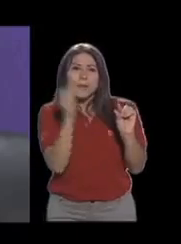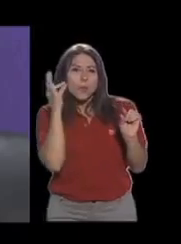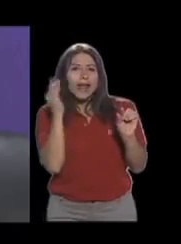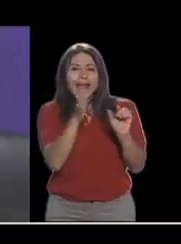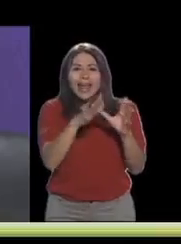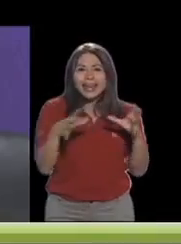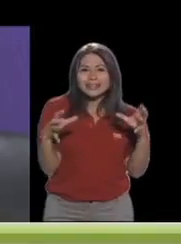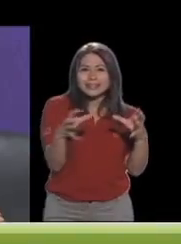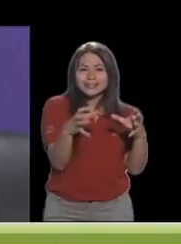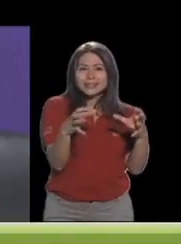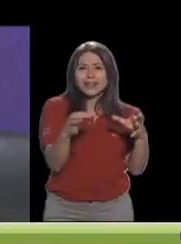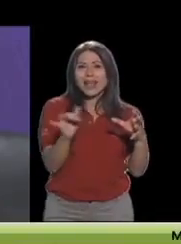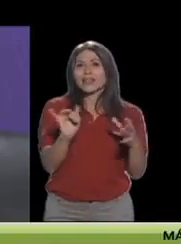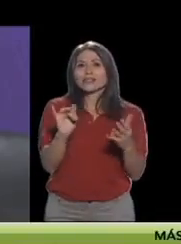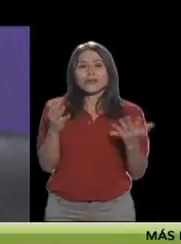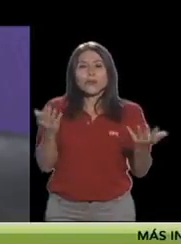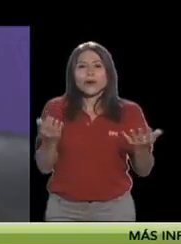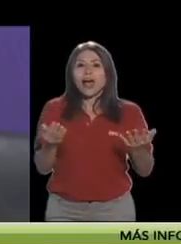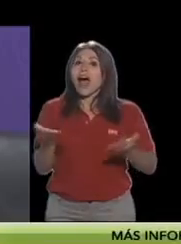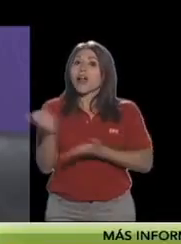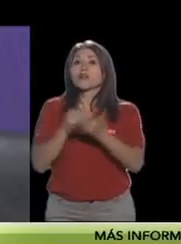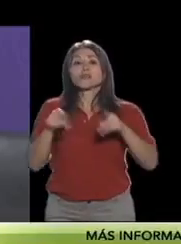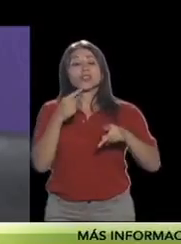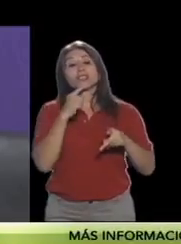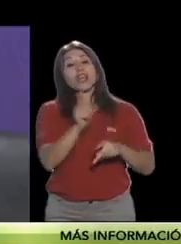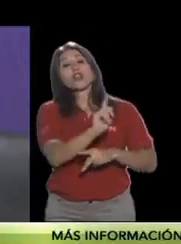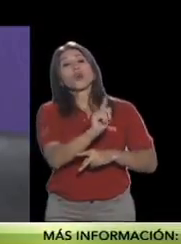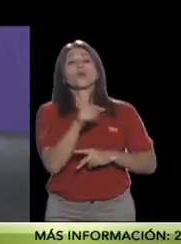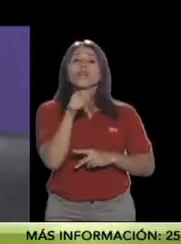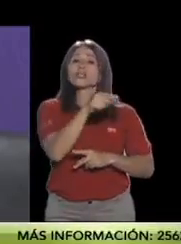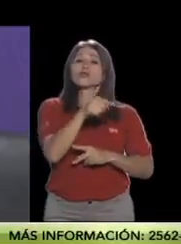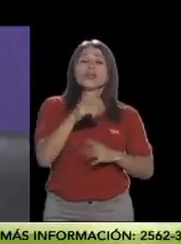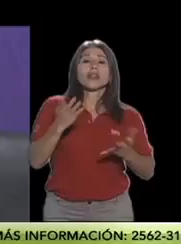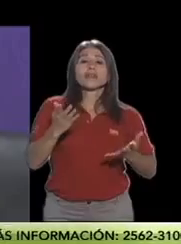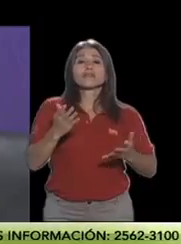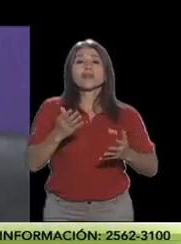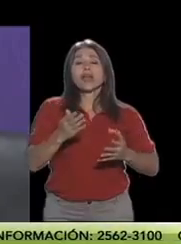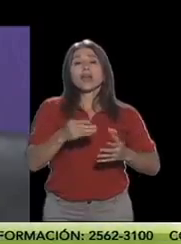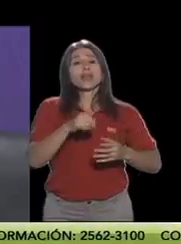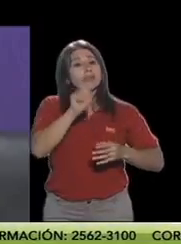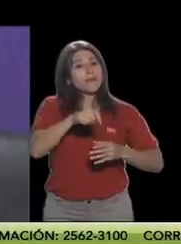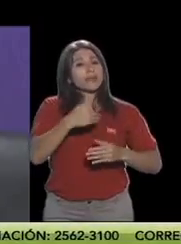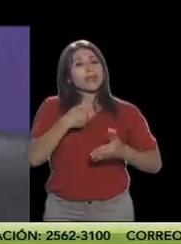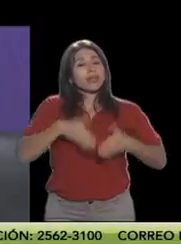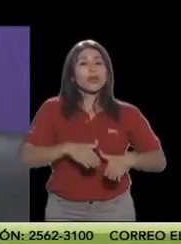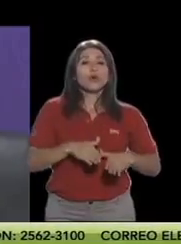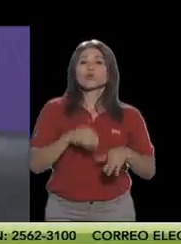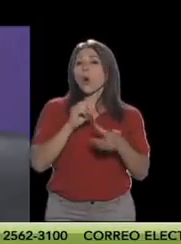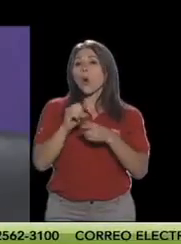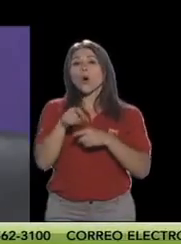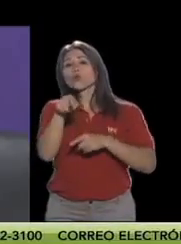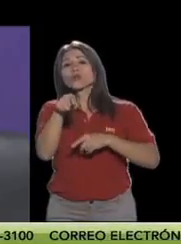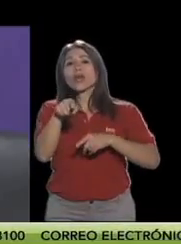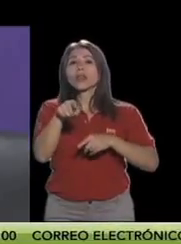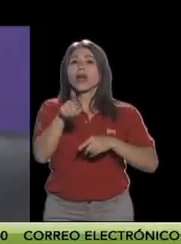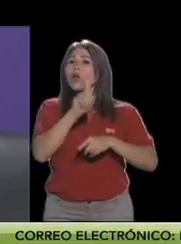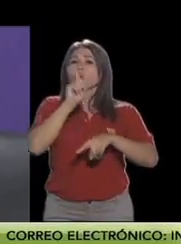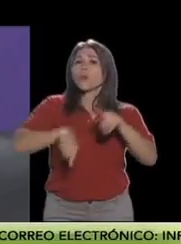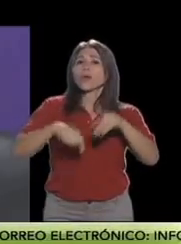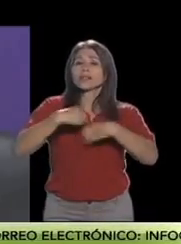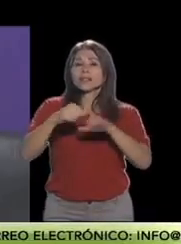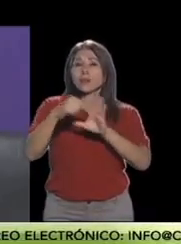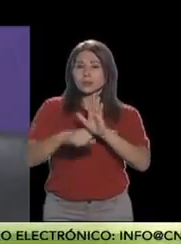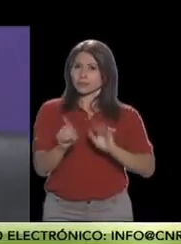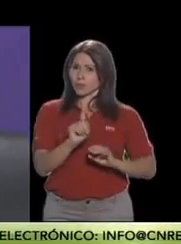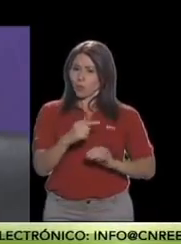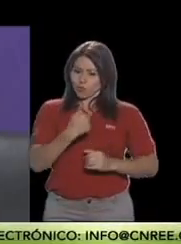¿verdad? Que nos digan, no, es que usted tiene que tener hijos, usted no se puede hacer la operación. No, claro, ya uno está empoderada, ¿verdad? De sí misma y dice, no, yo